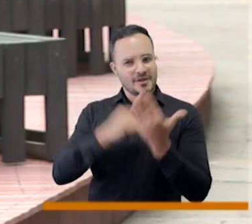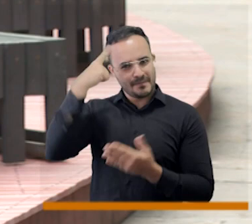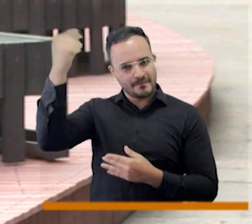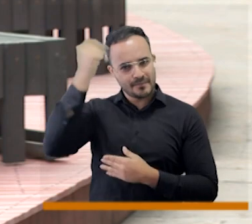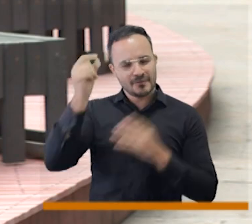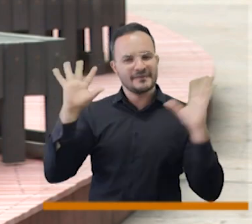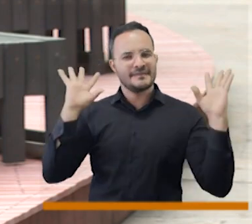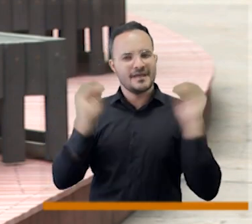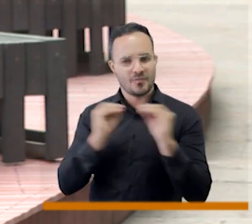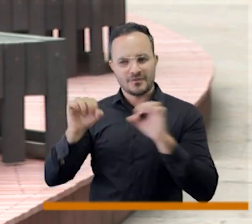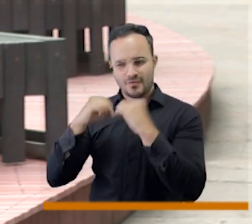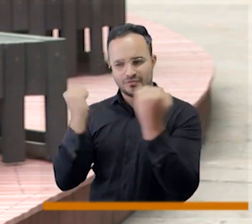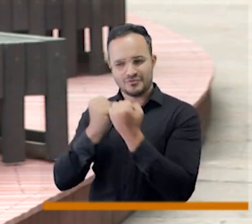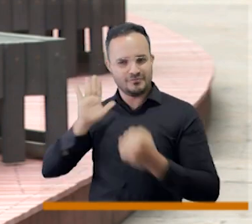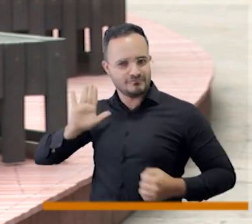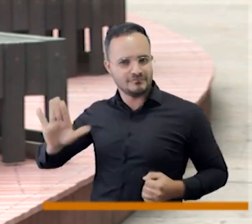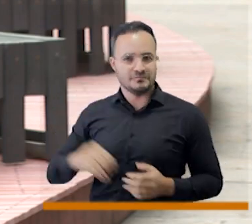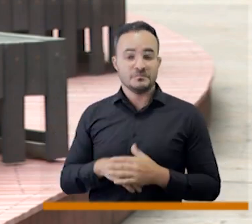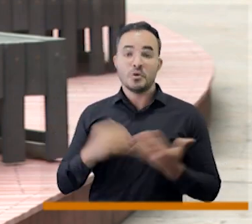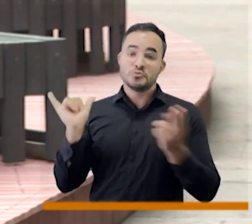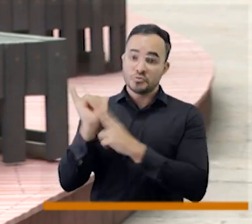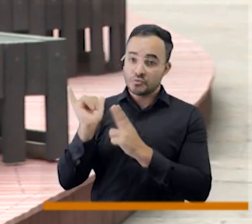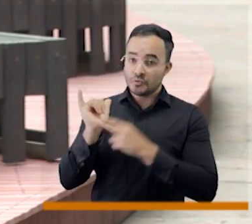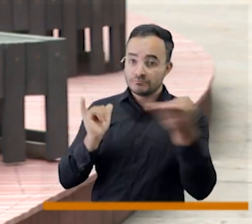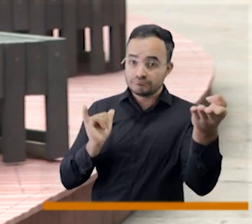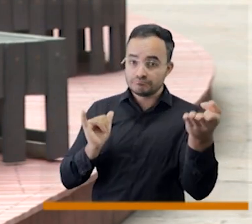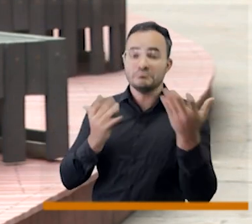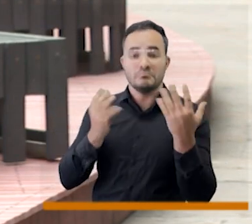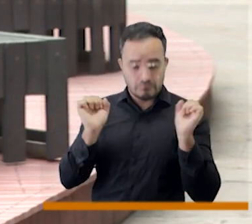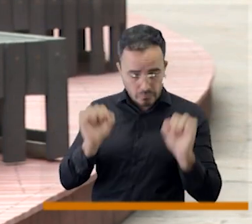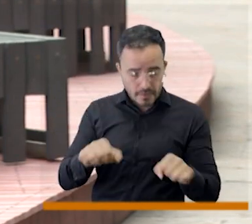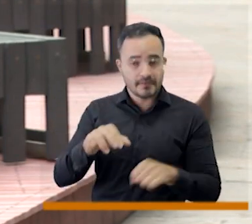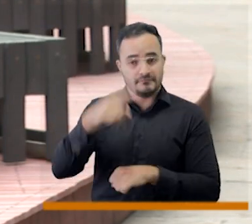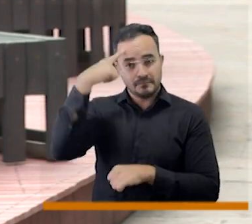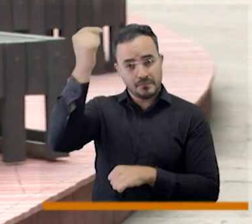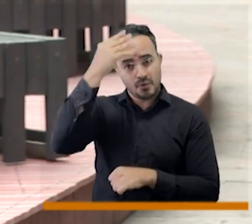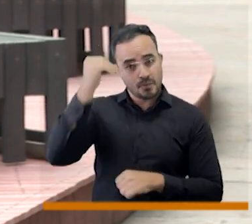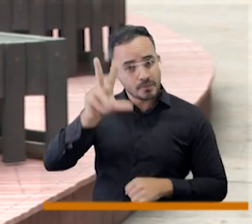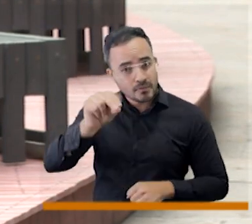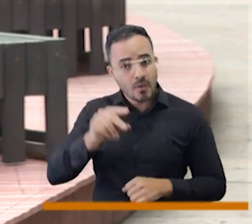Llegamos al final de esta emisión en De Acuerdo. Recuerden que en nuestro canal de YouTube,